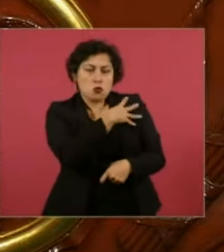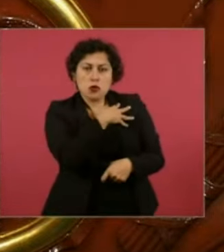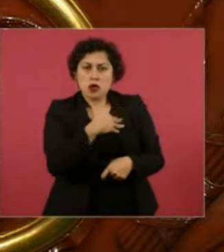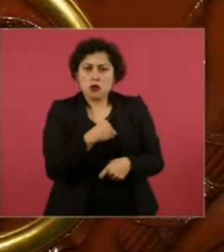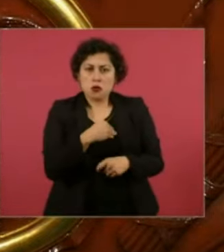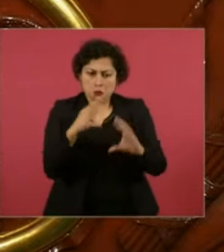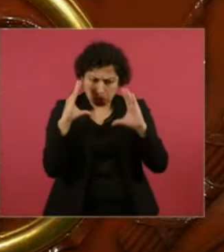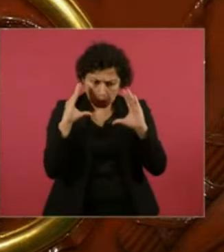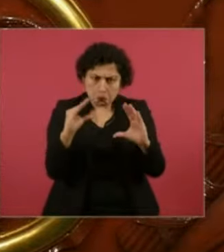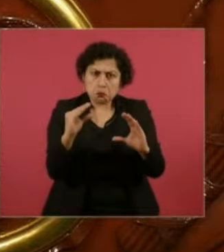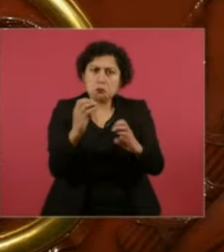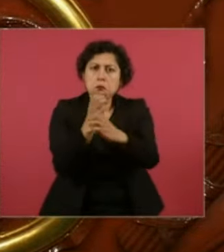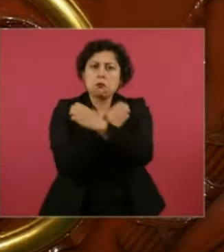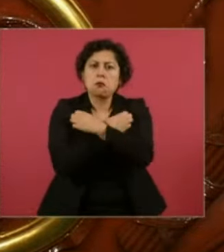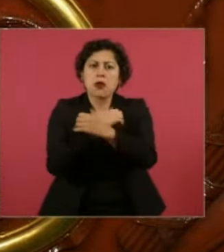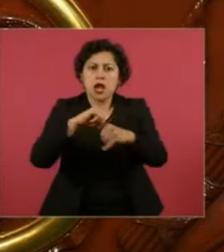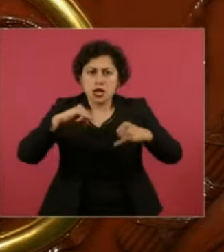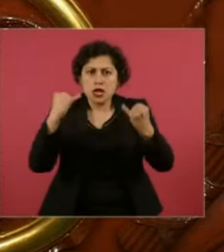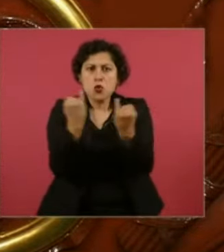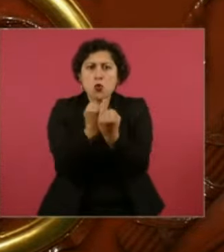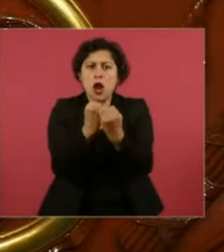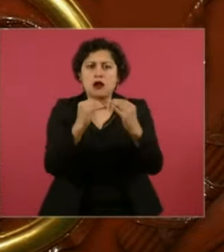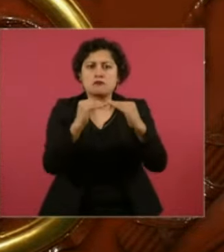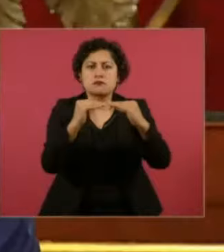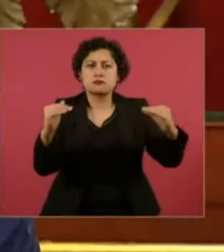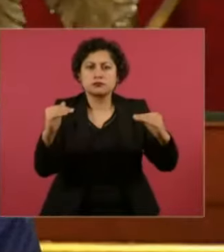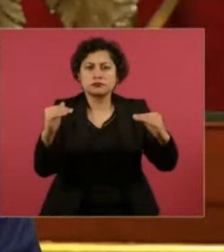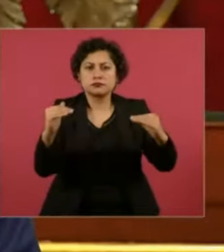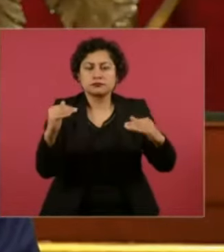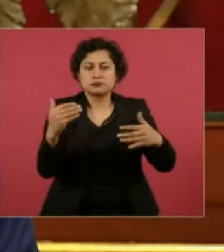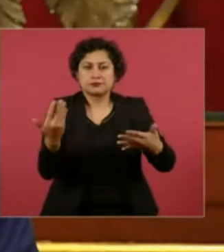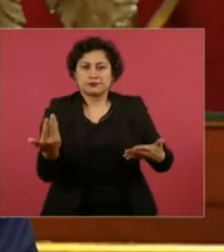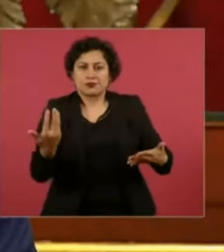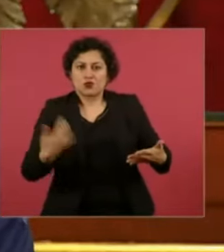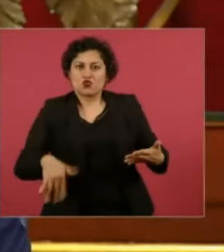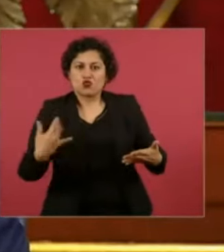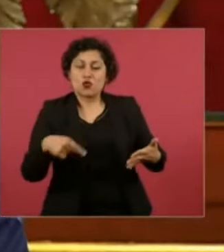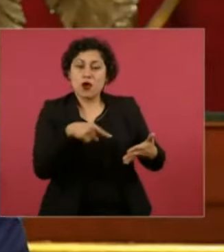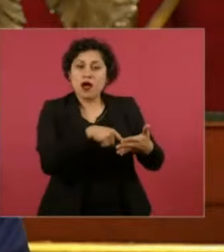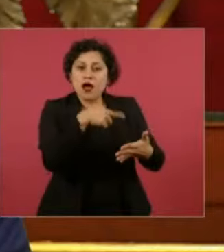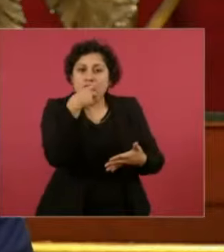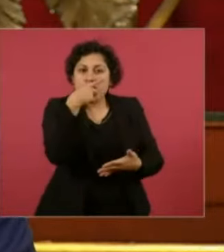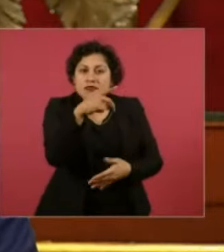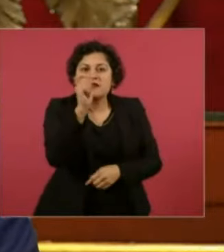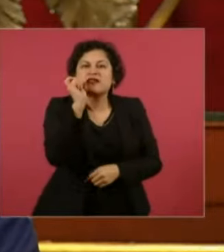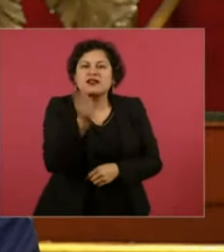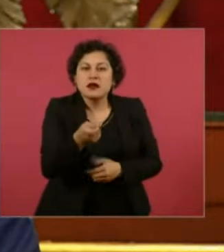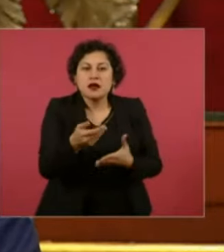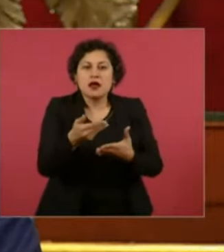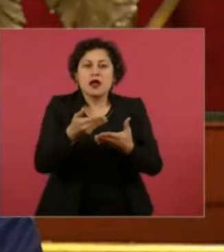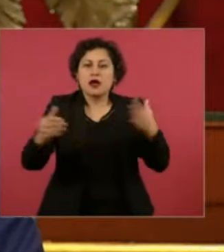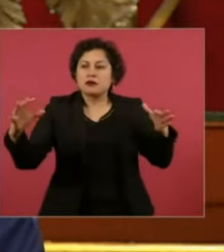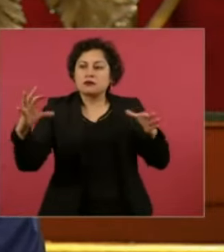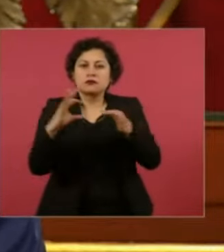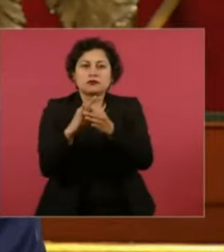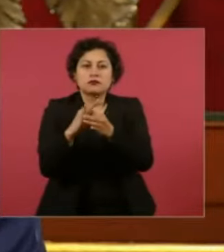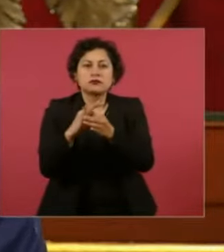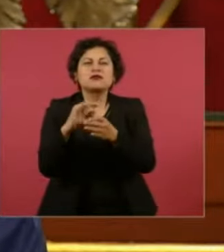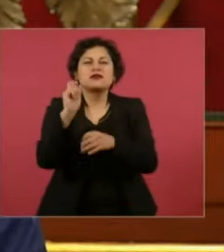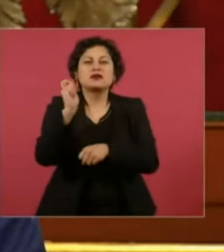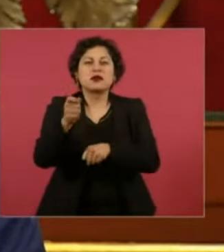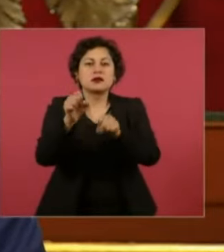del poder legislativo plantea pues una elección directa, algo que ya había dicho. Pero ya cuando revisas las